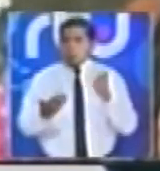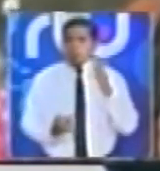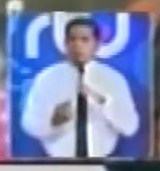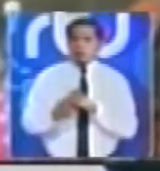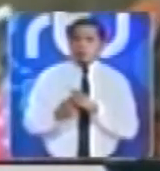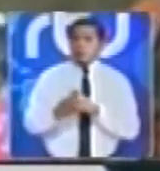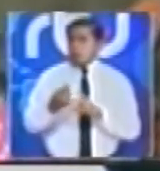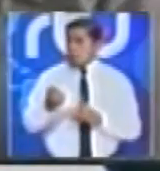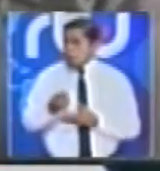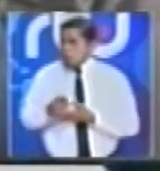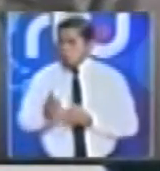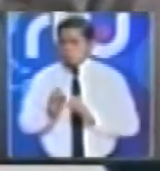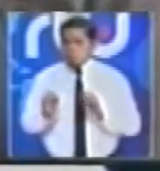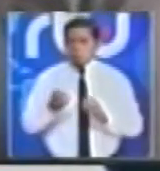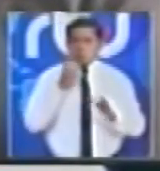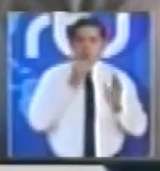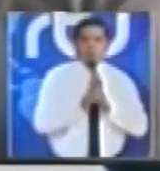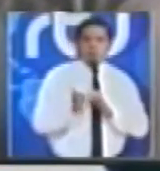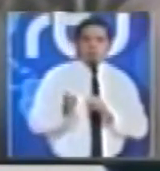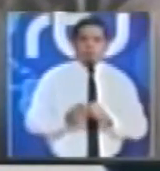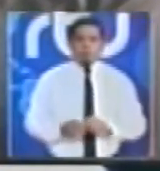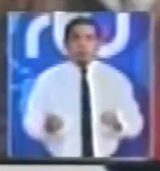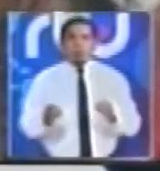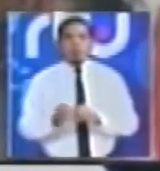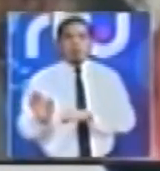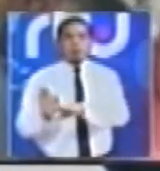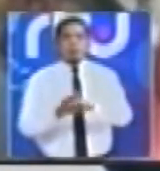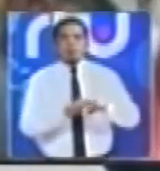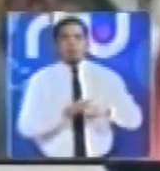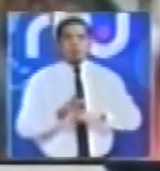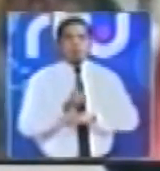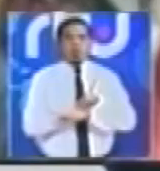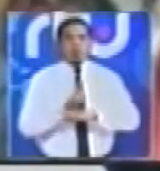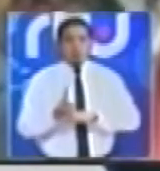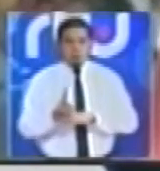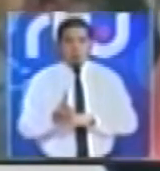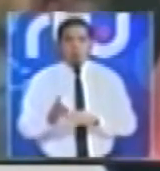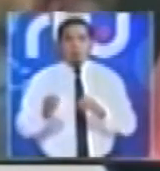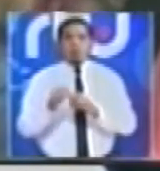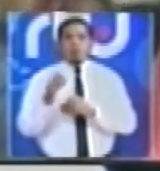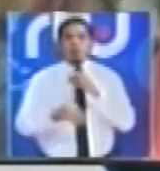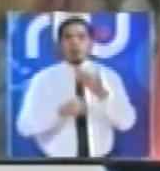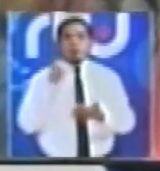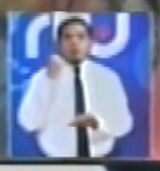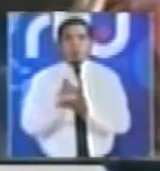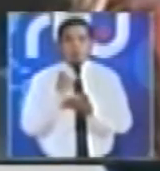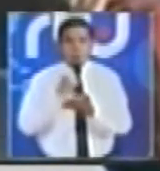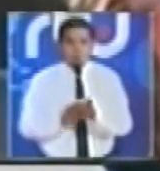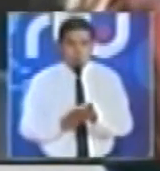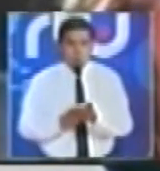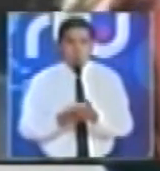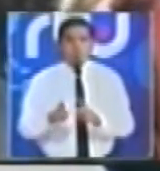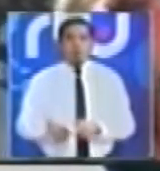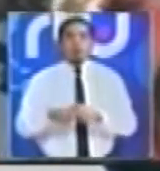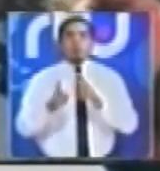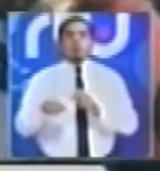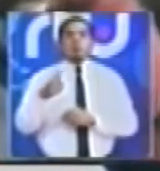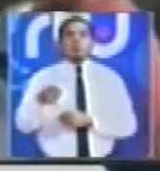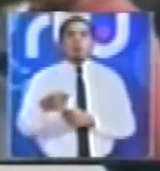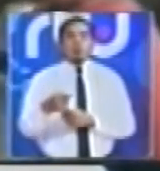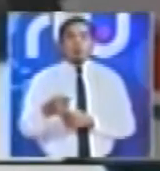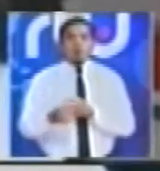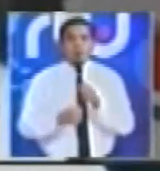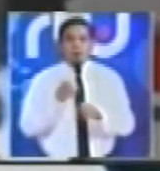de quienes dirigen los establecimientos educativos a fin de evitar contratiempos durante el proceso de matrículas e inicio del nuevo periodo